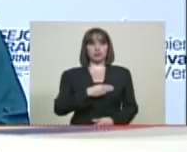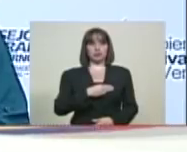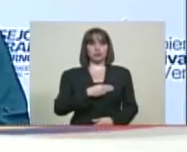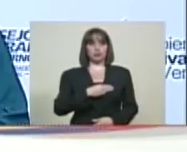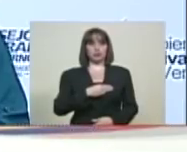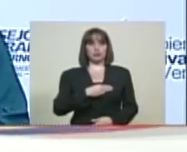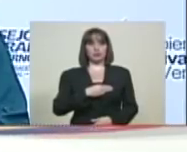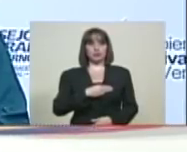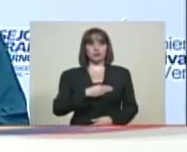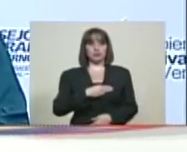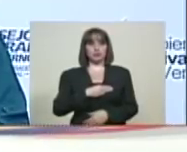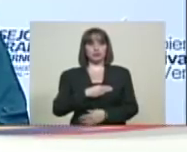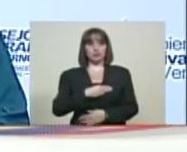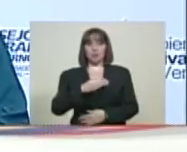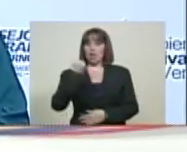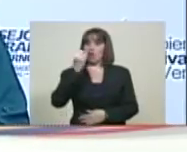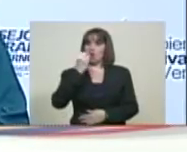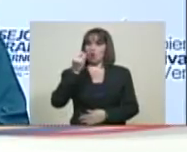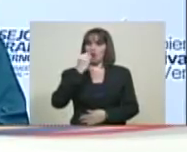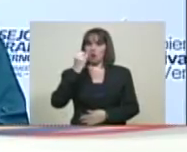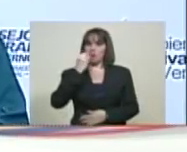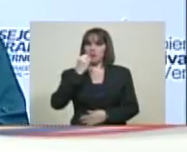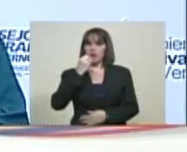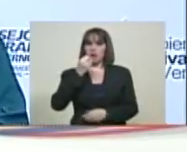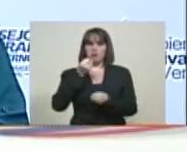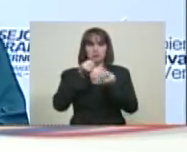abastecimiento soberano